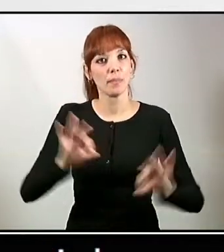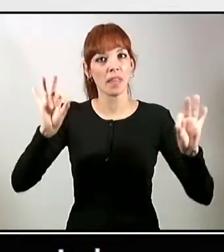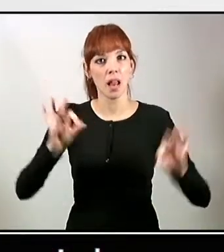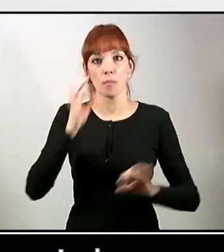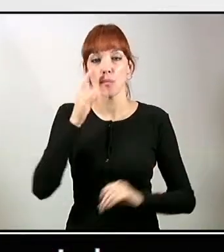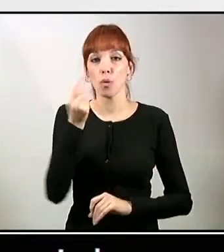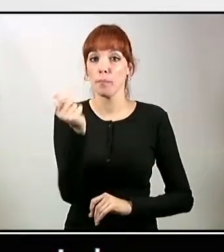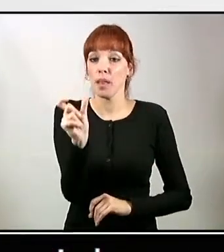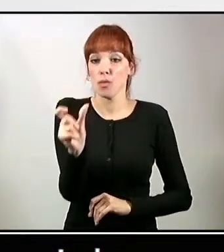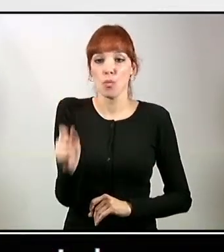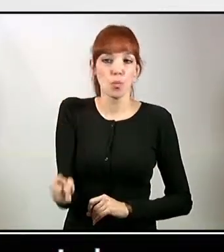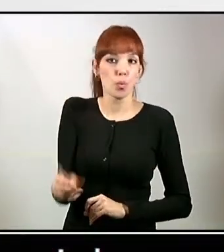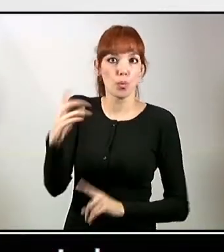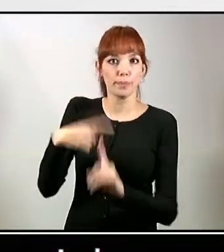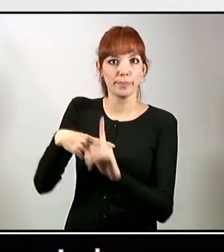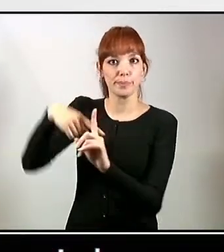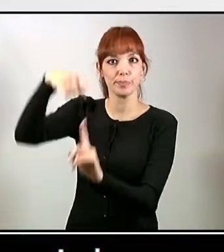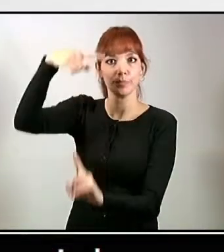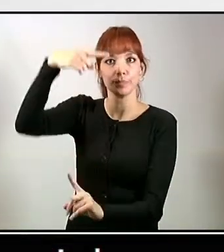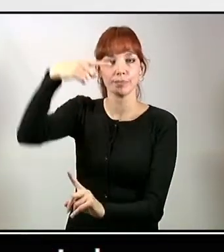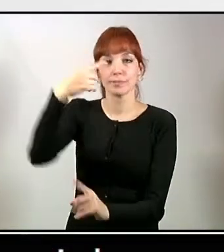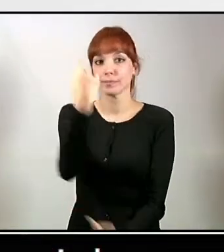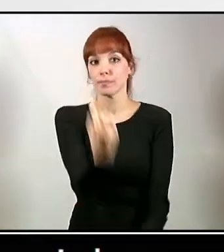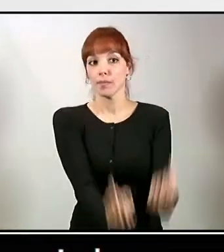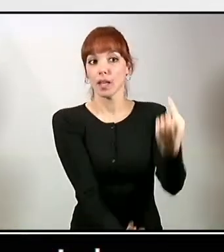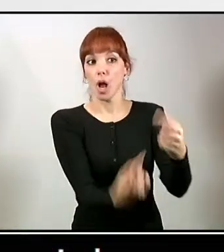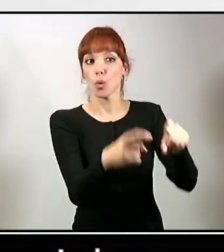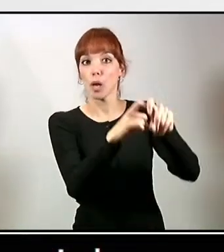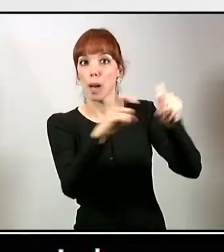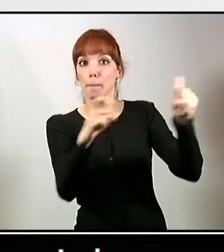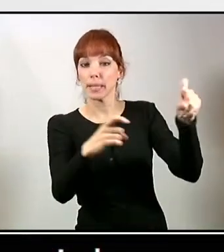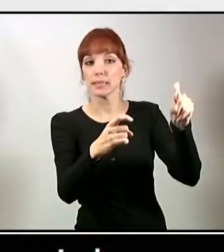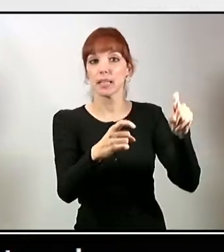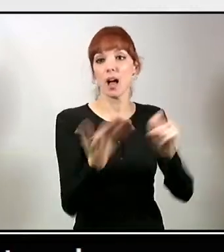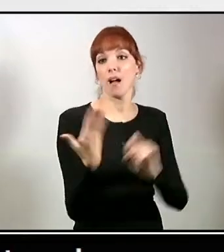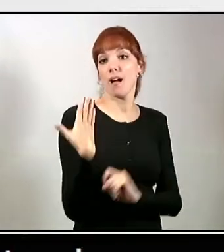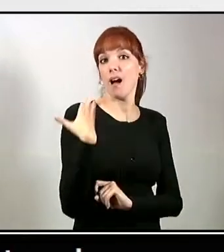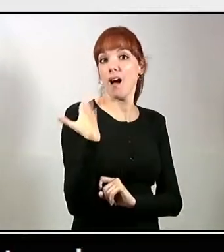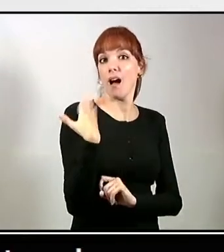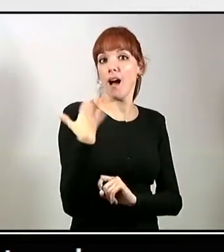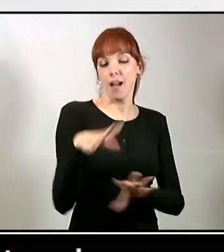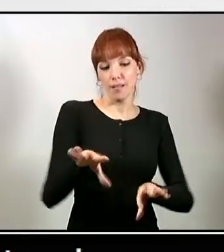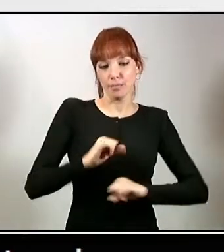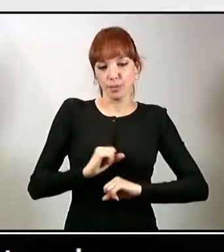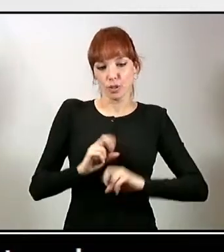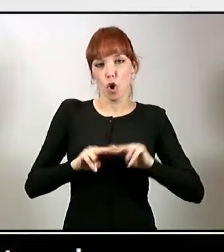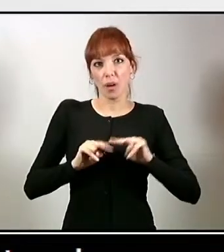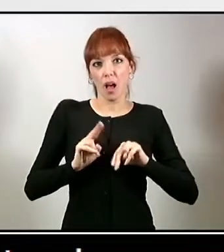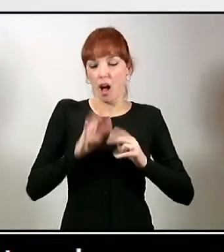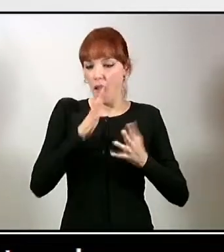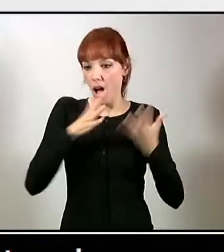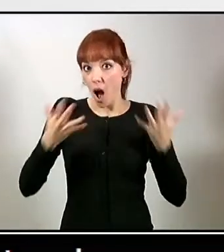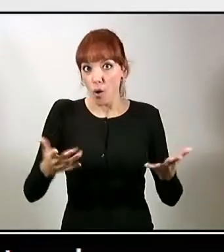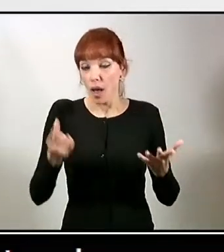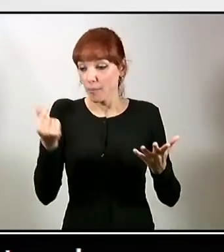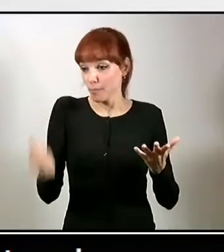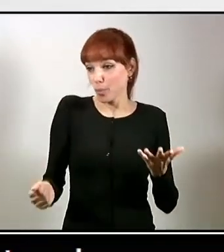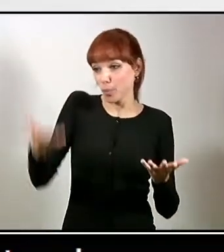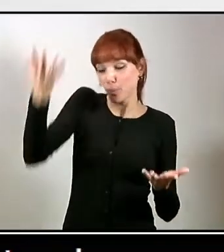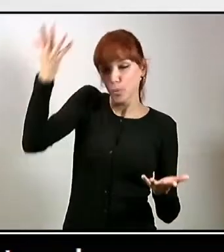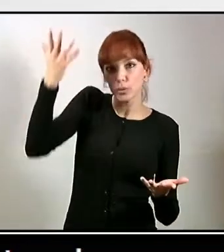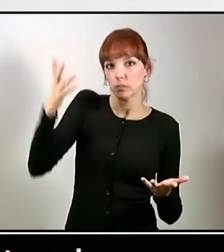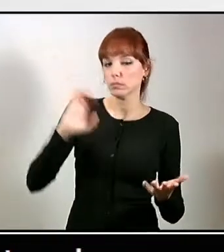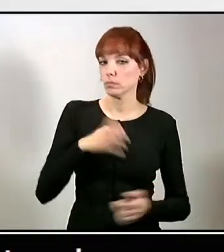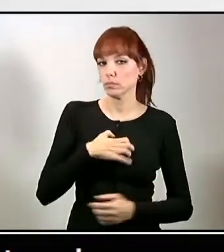precios y, por tanto, hay empresas que en su día fueron adjudicatarias y que ahora dicen que con el precio de la adjudicación